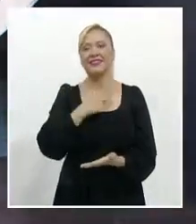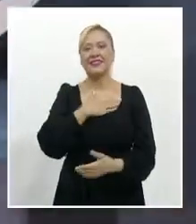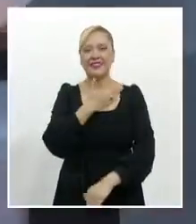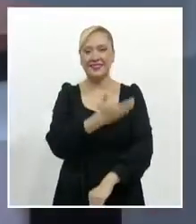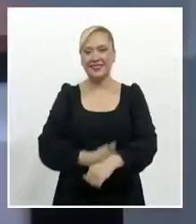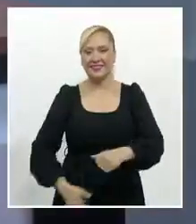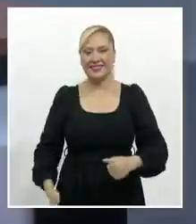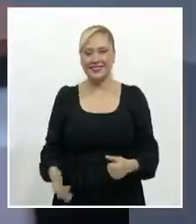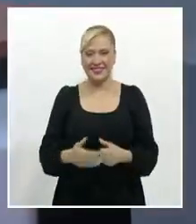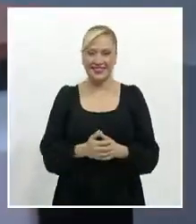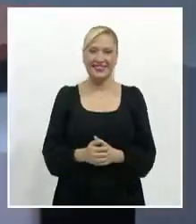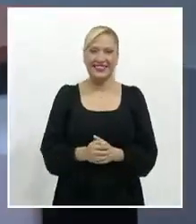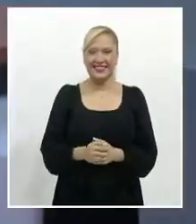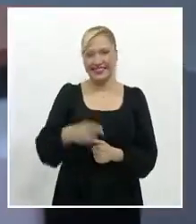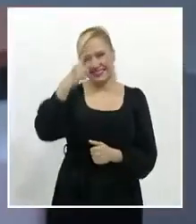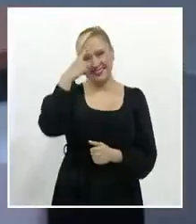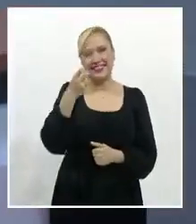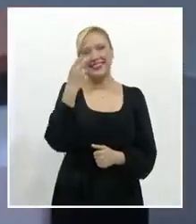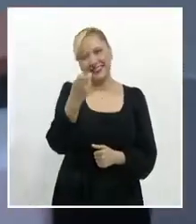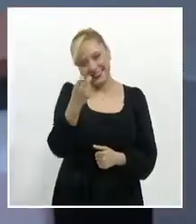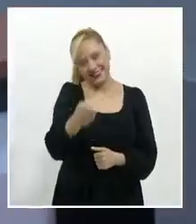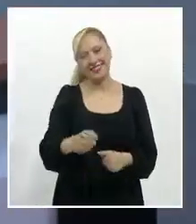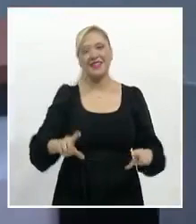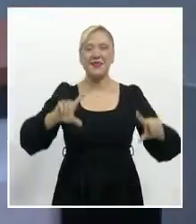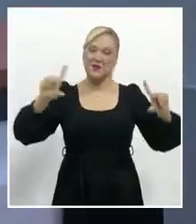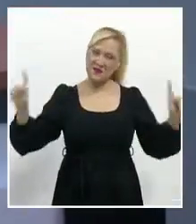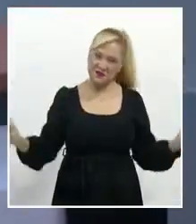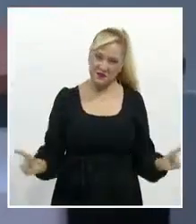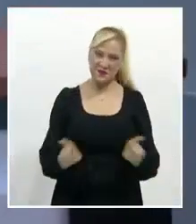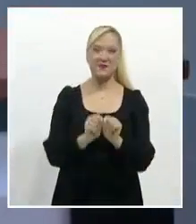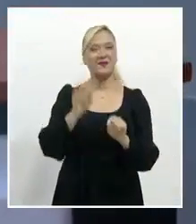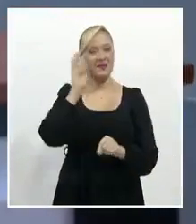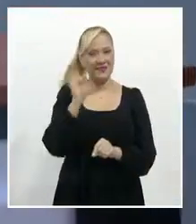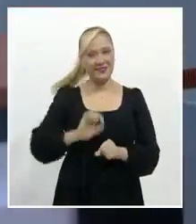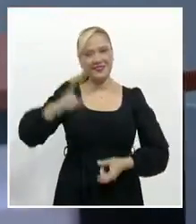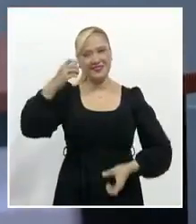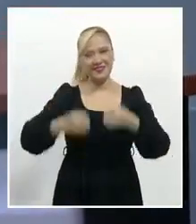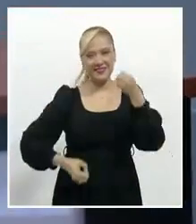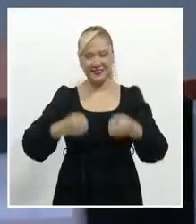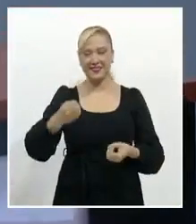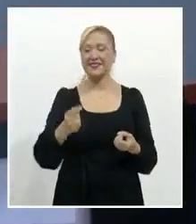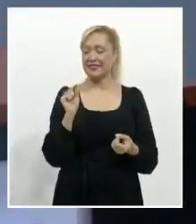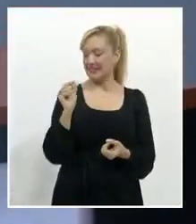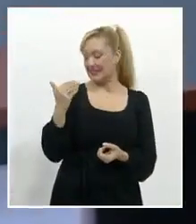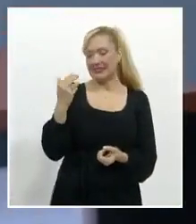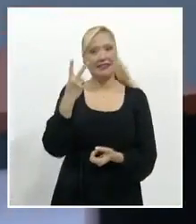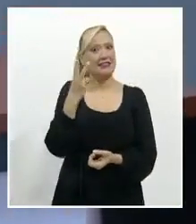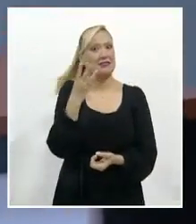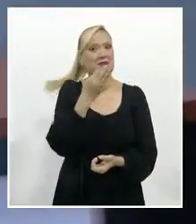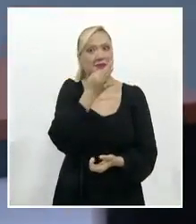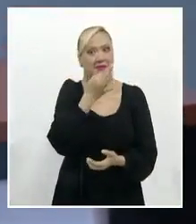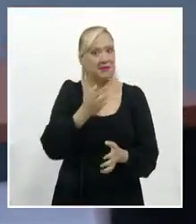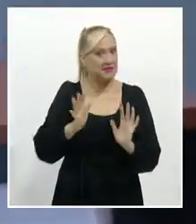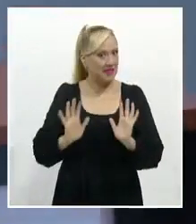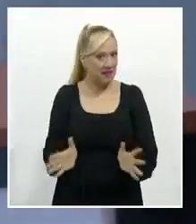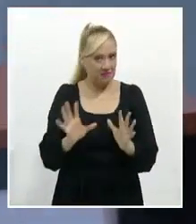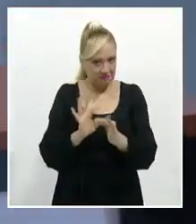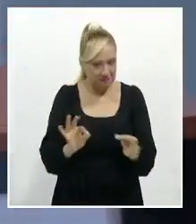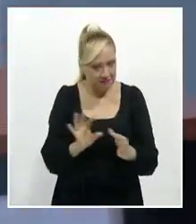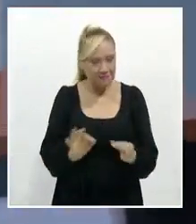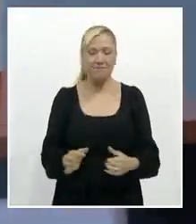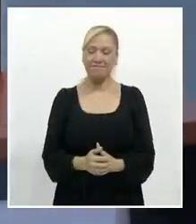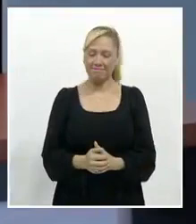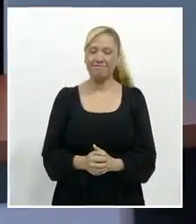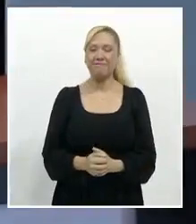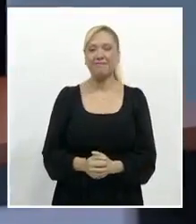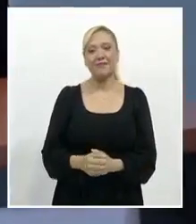muy buena tarde. Pues ahí tienen el resumen de lo que resolvieron las y los ministros hace apenas unos minutos. Y en más